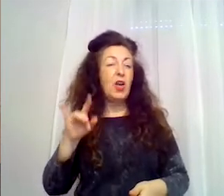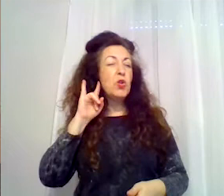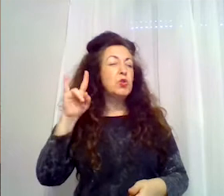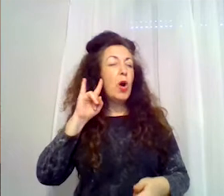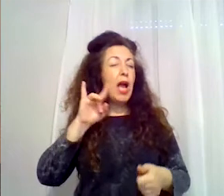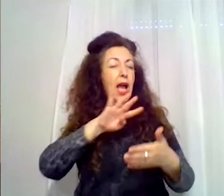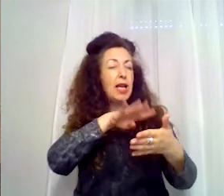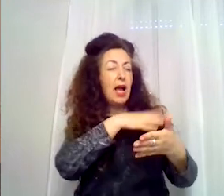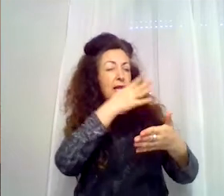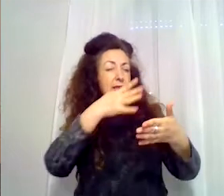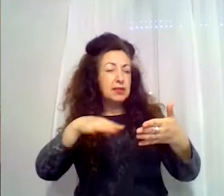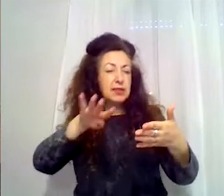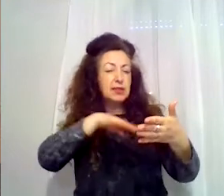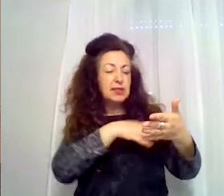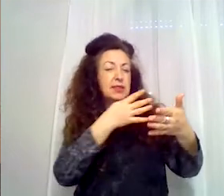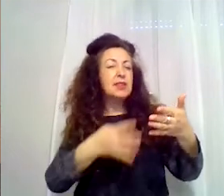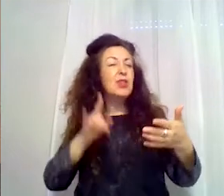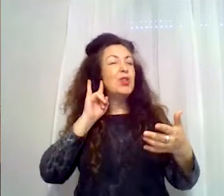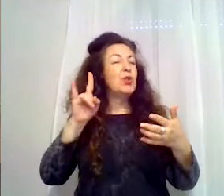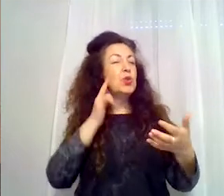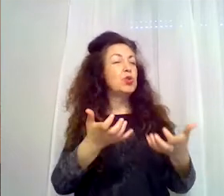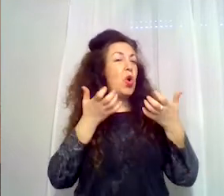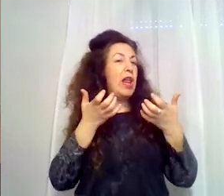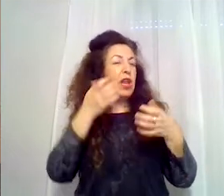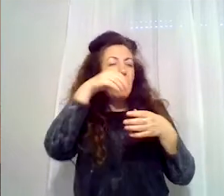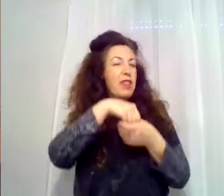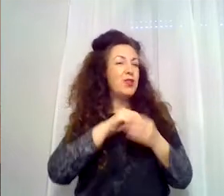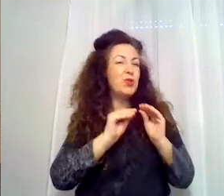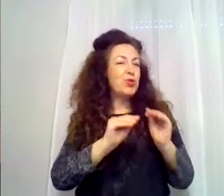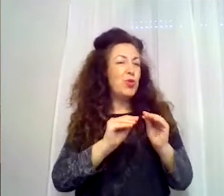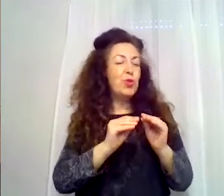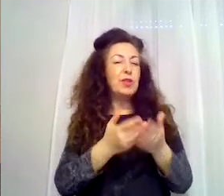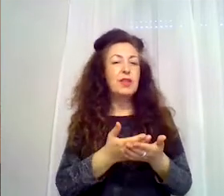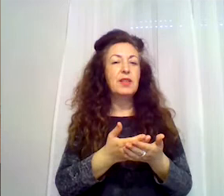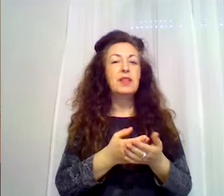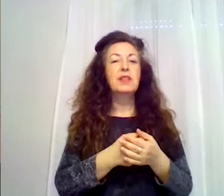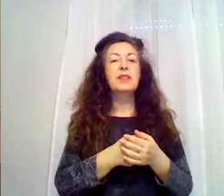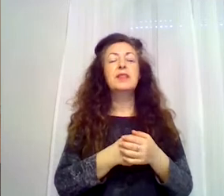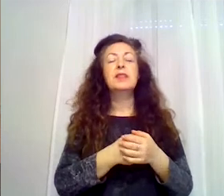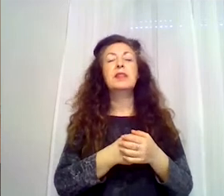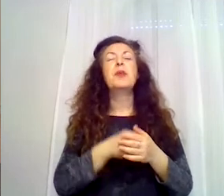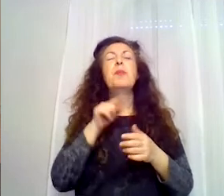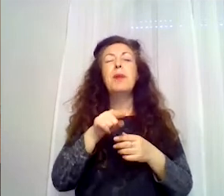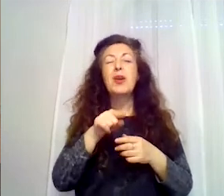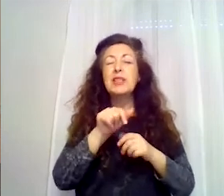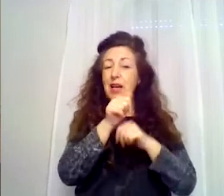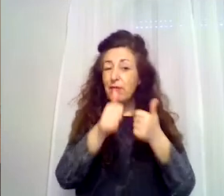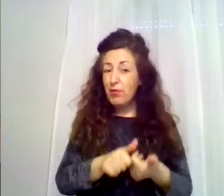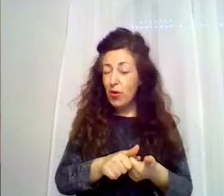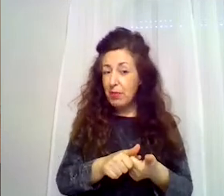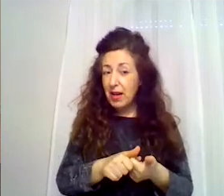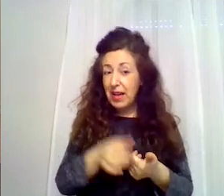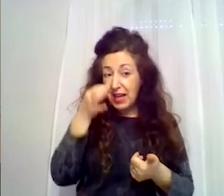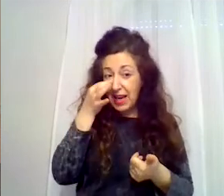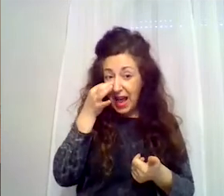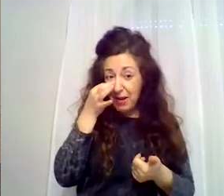el pentámetro, igual en griego, y el ritmo del poema se hacía por